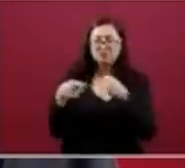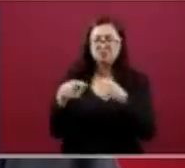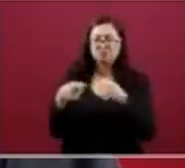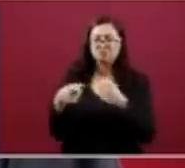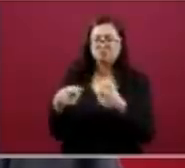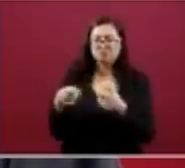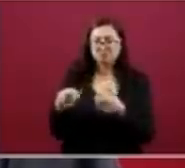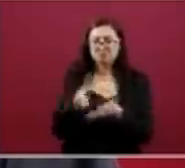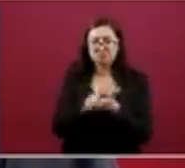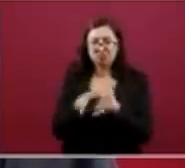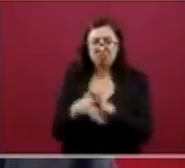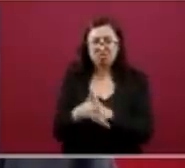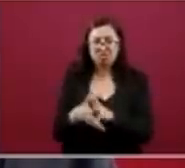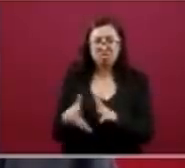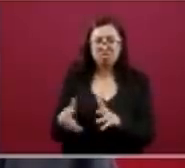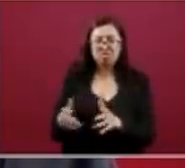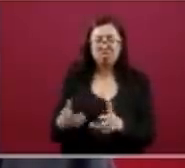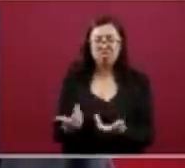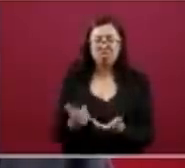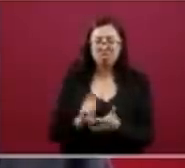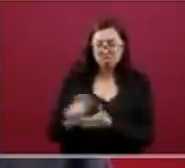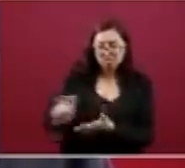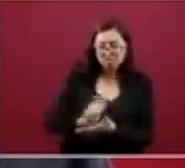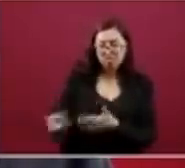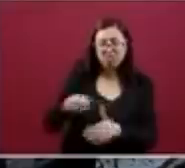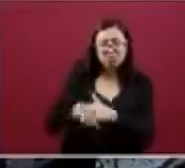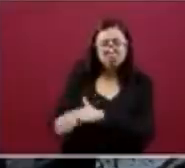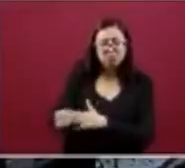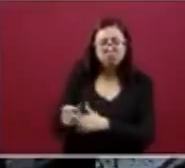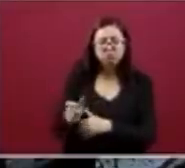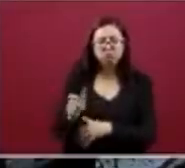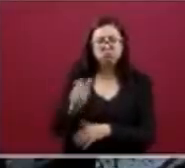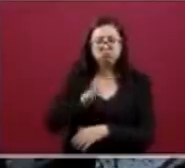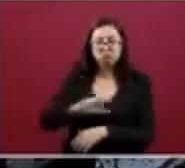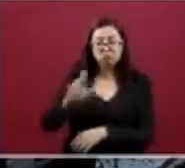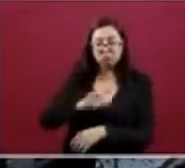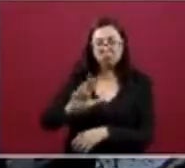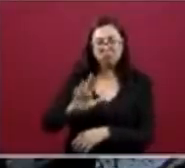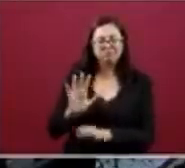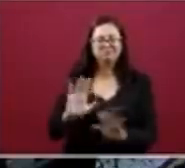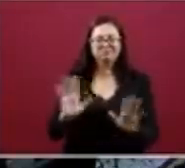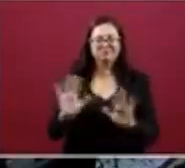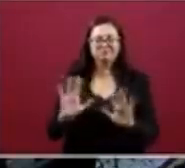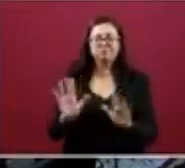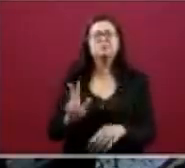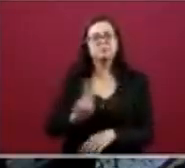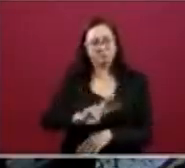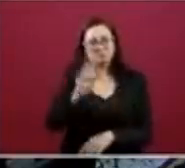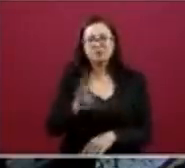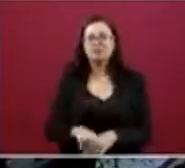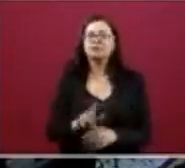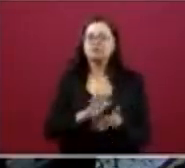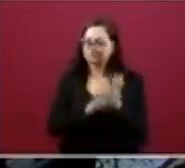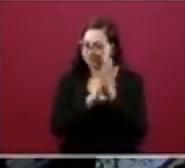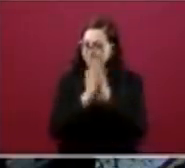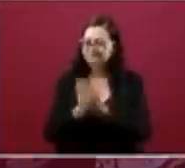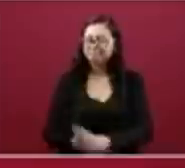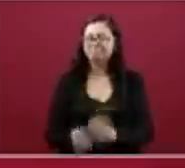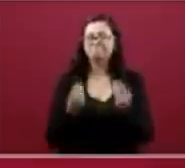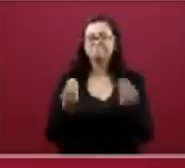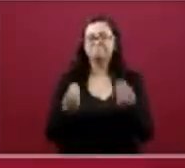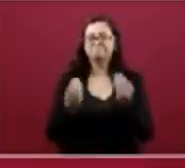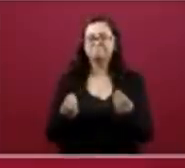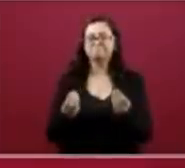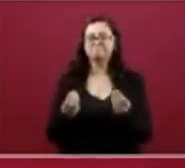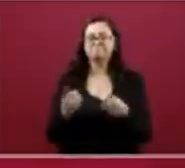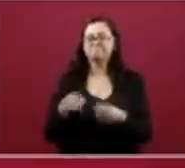vendido, no hay prensa vendida ni alquilada. Ya, de veras, ha cambiado mucho la mayor